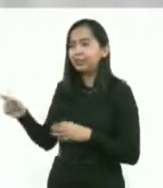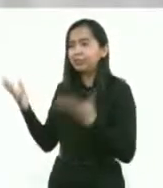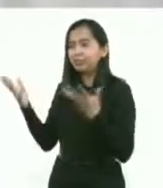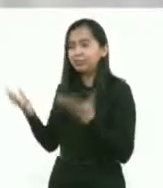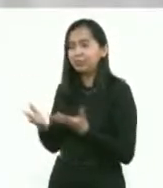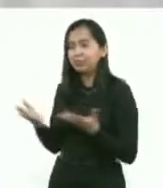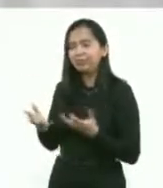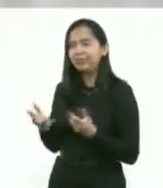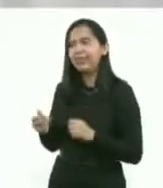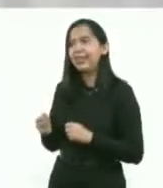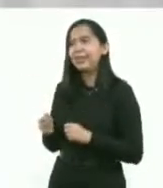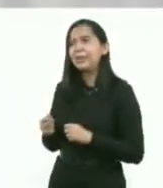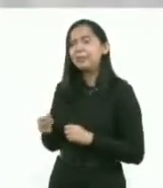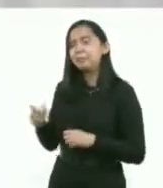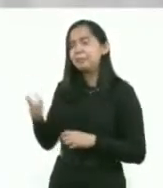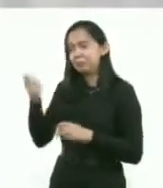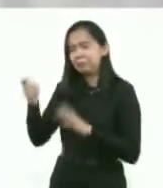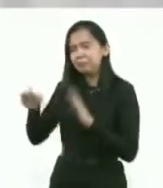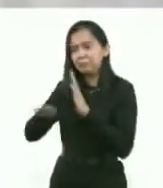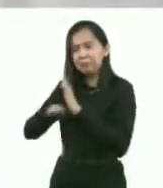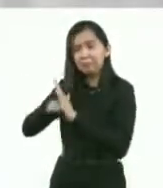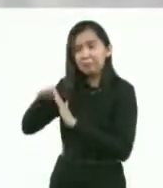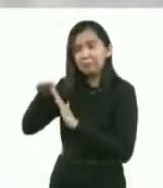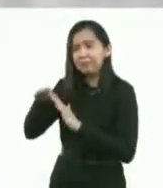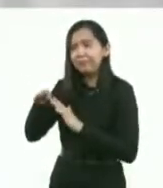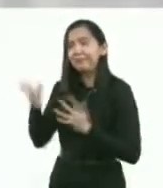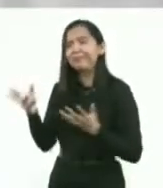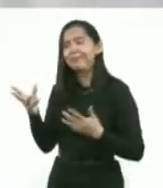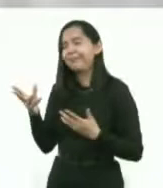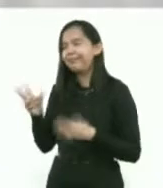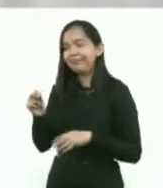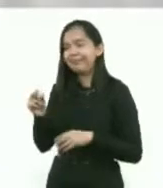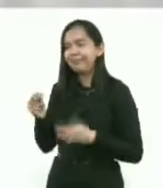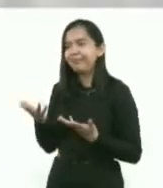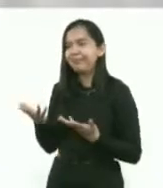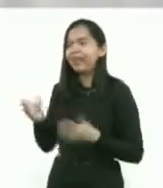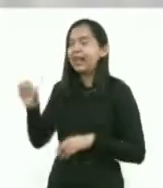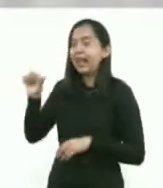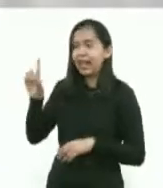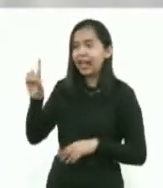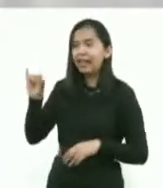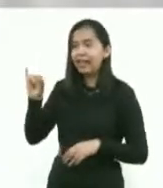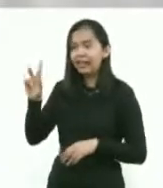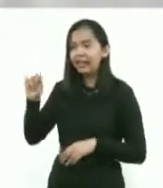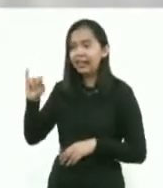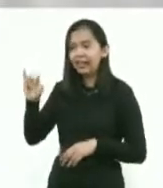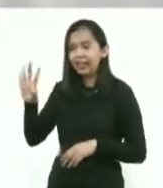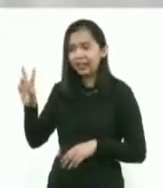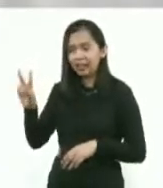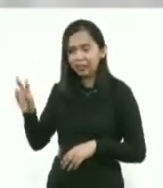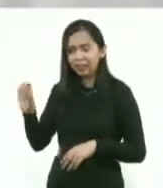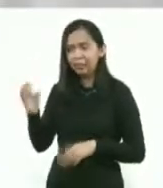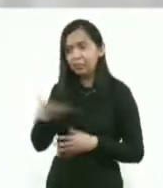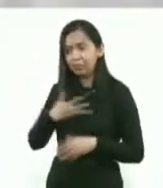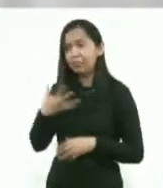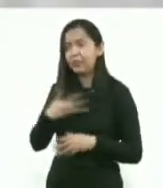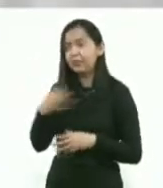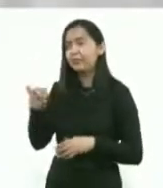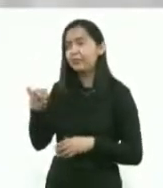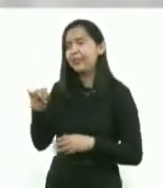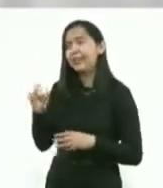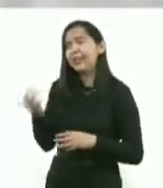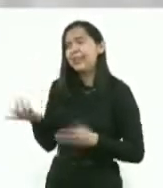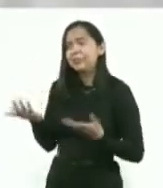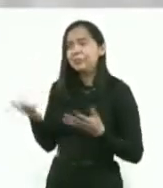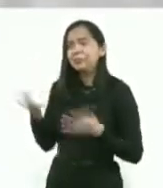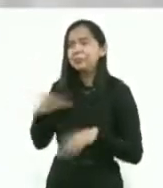precios, mucho menos en esos niveles, y aunque sí hay el aditivo y hace una diferencia, es una diferencia de un dígito